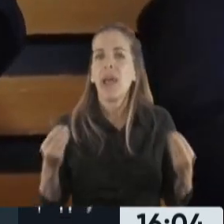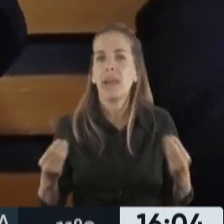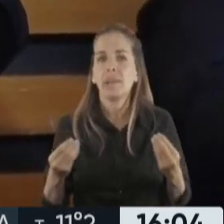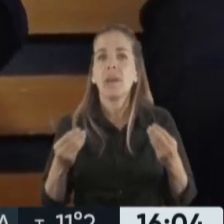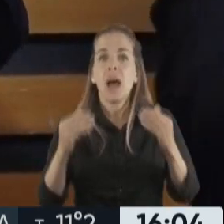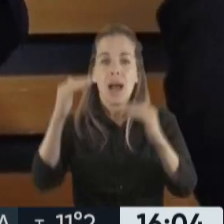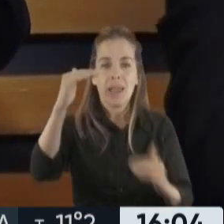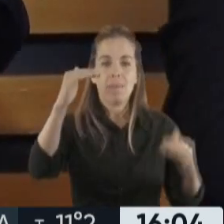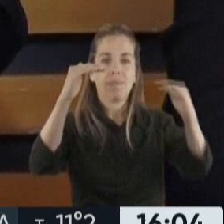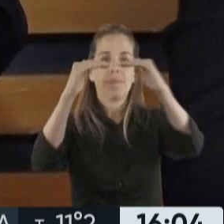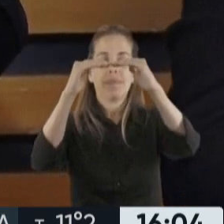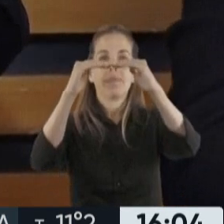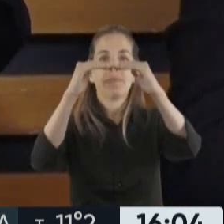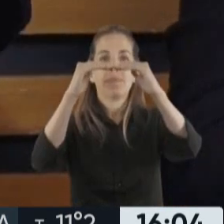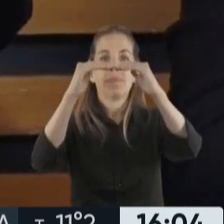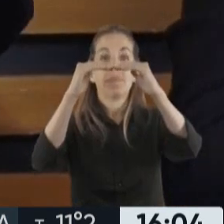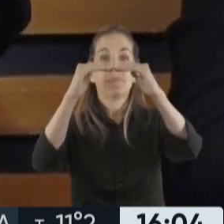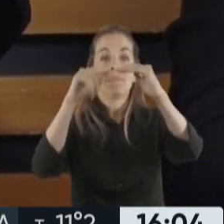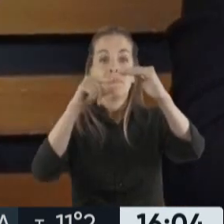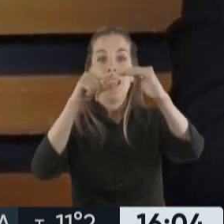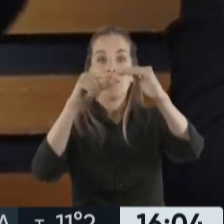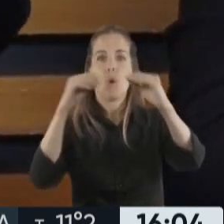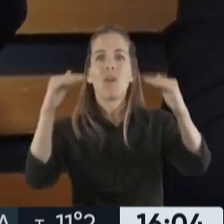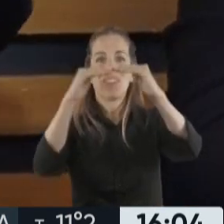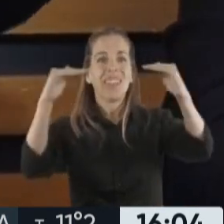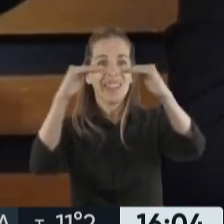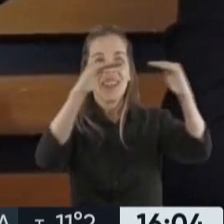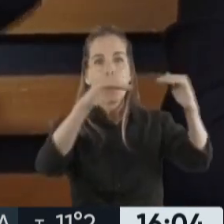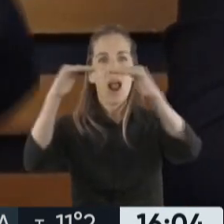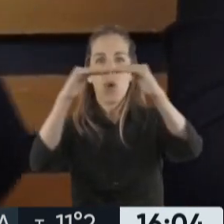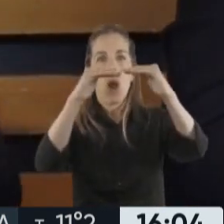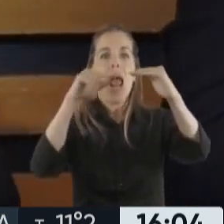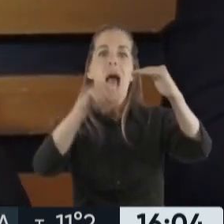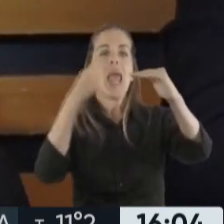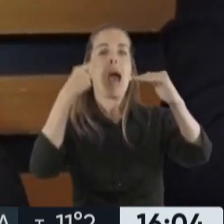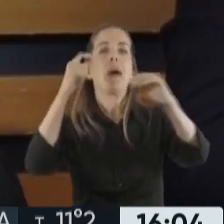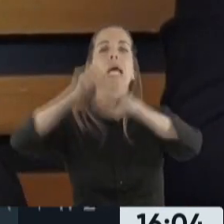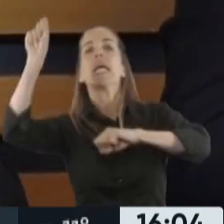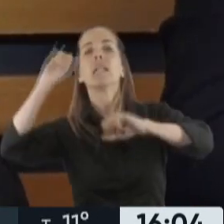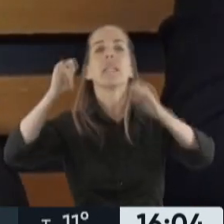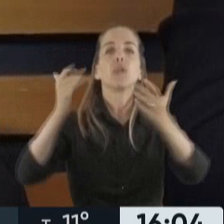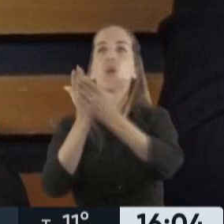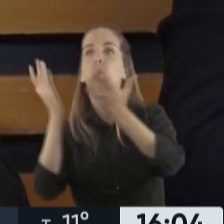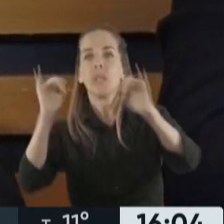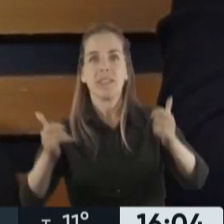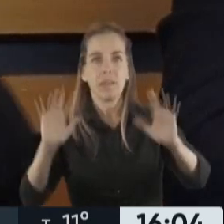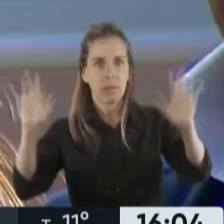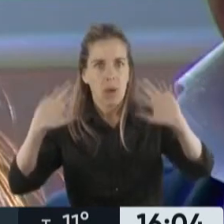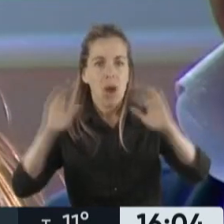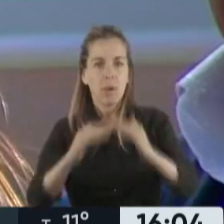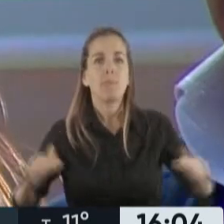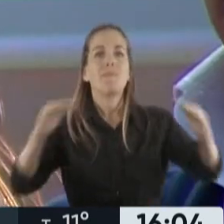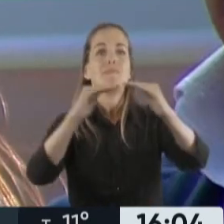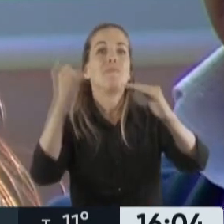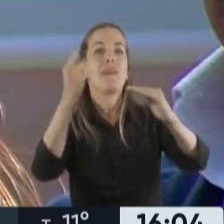este llegue acá. Y acá, cuando estén los dos iguales, apliquemos el mérito, no antes. Ahora, para